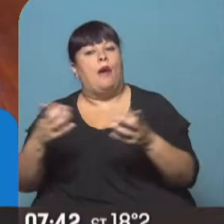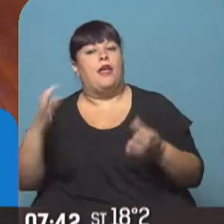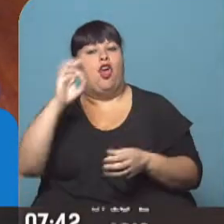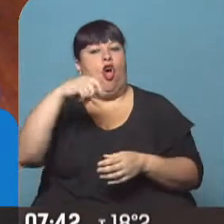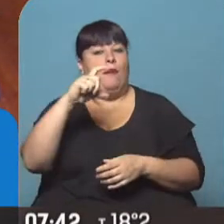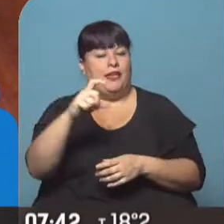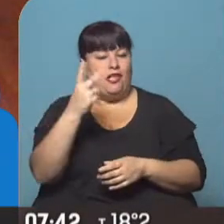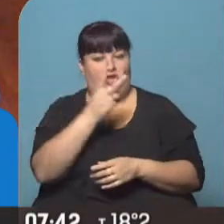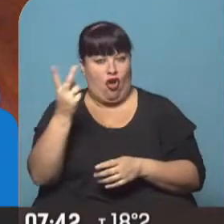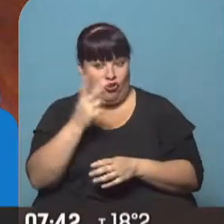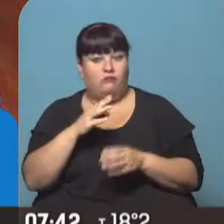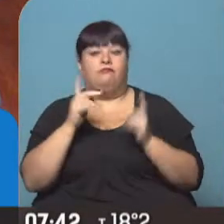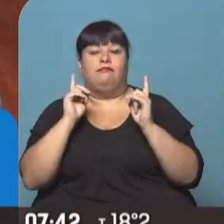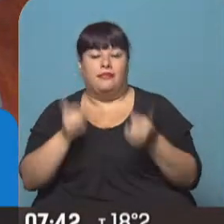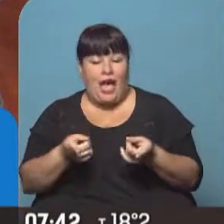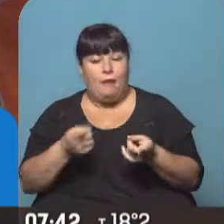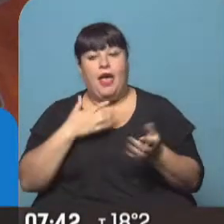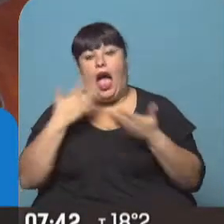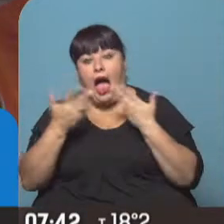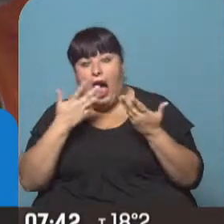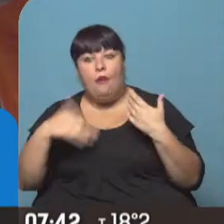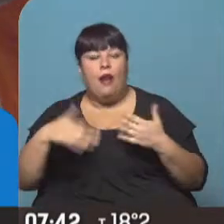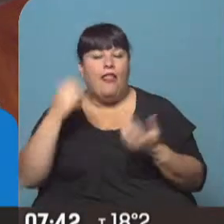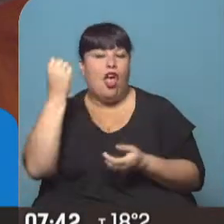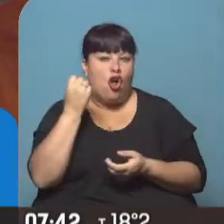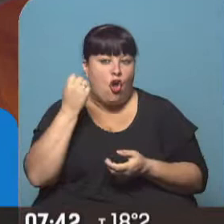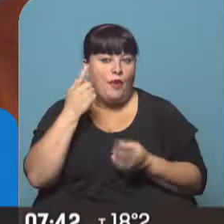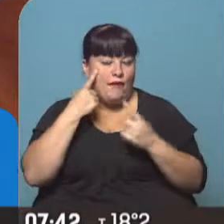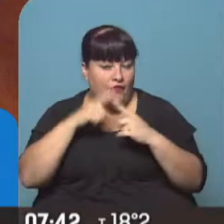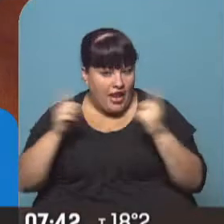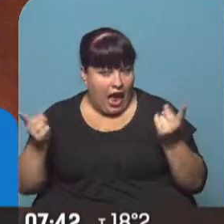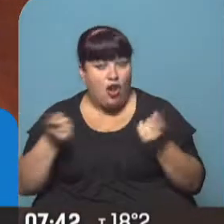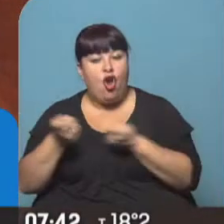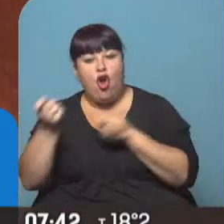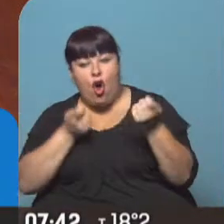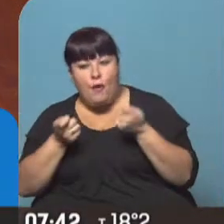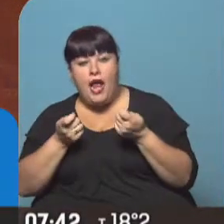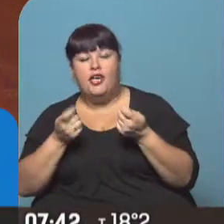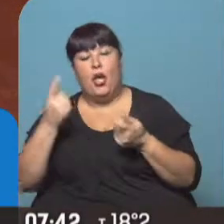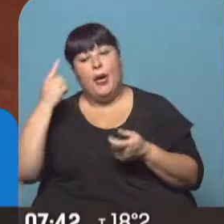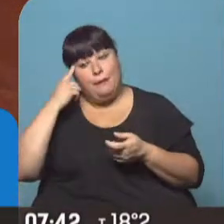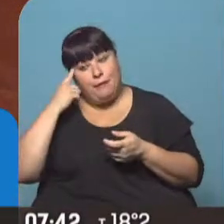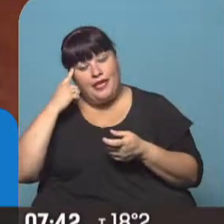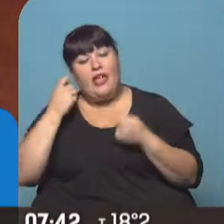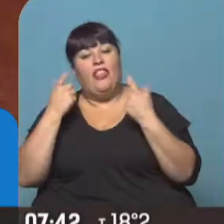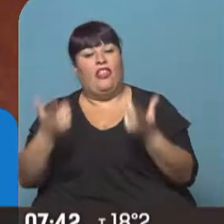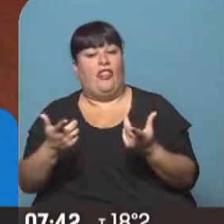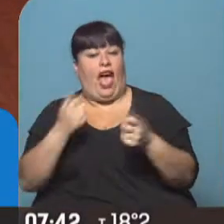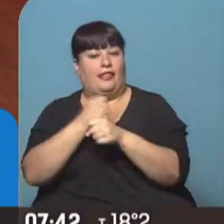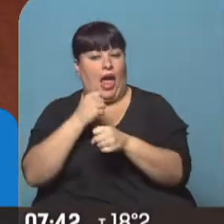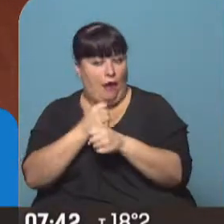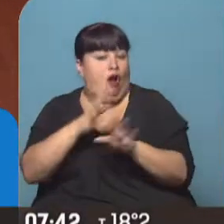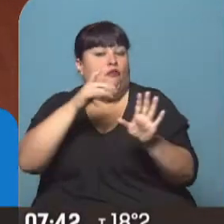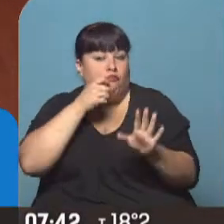Organización Mundial de Comercio, donde se está hablando mucho de economía sustentable, de comercio, de pensar en generar empleo,